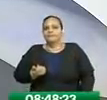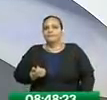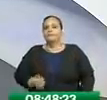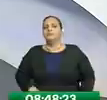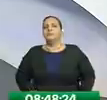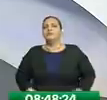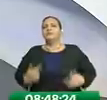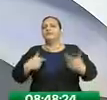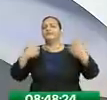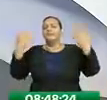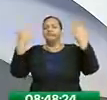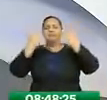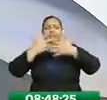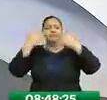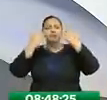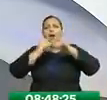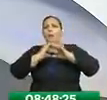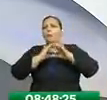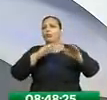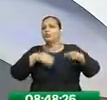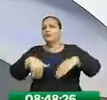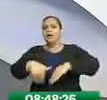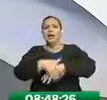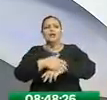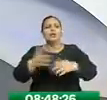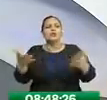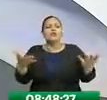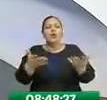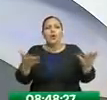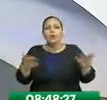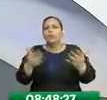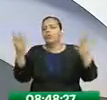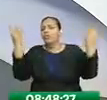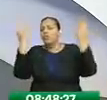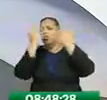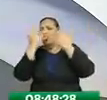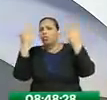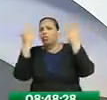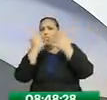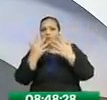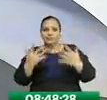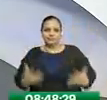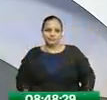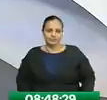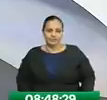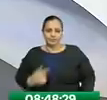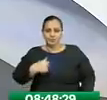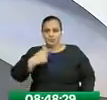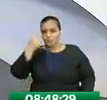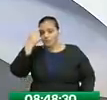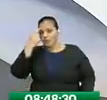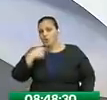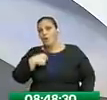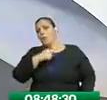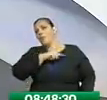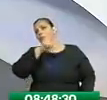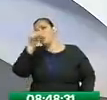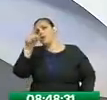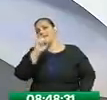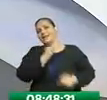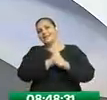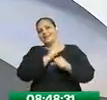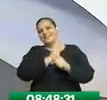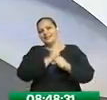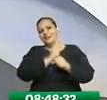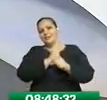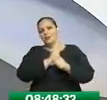no se confunda. Y esta confusión llevan a perder su trabajo, que tanta falta nos hace ahora, porque el dueño o